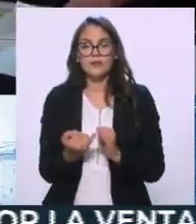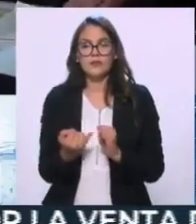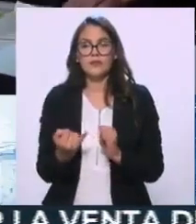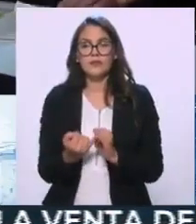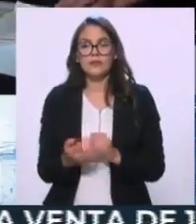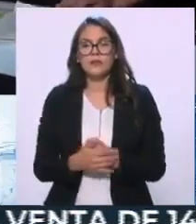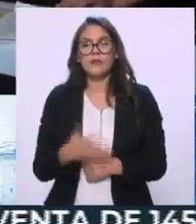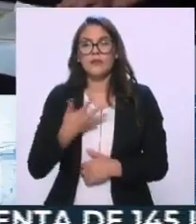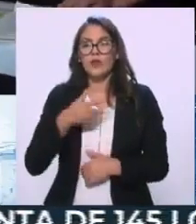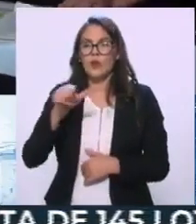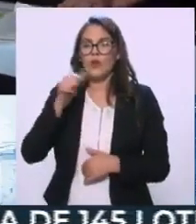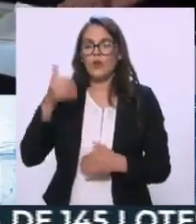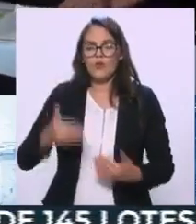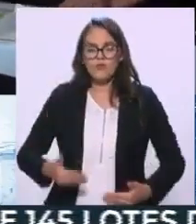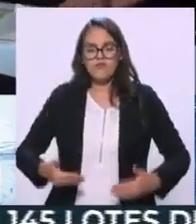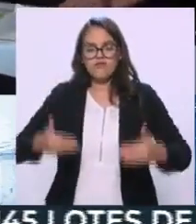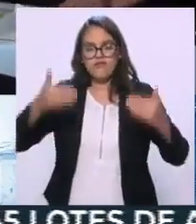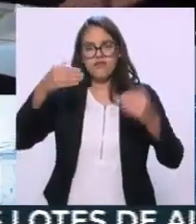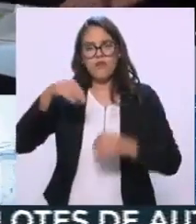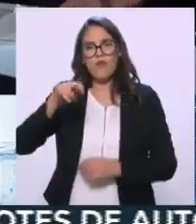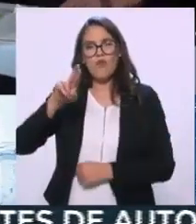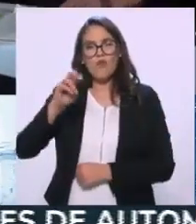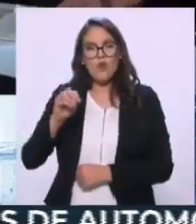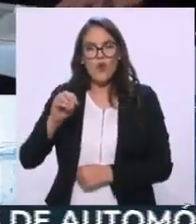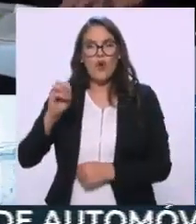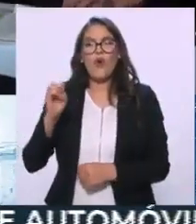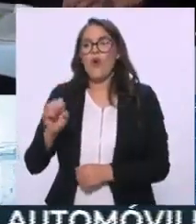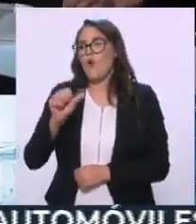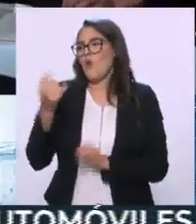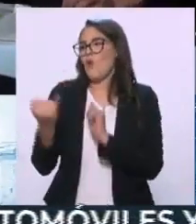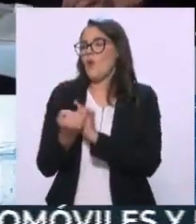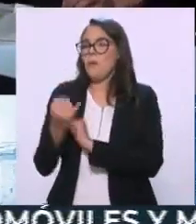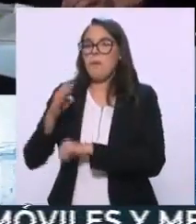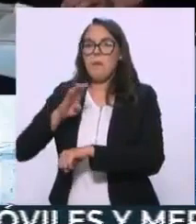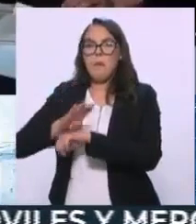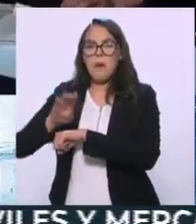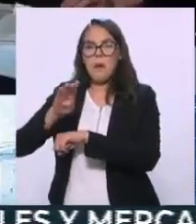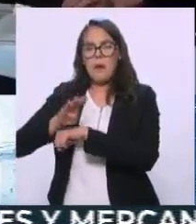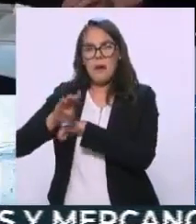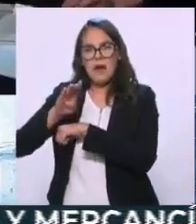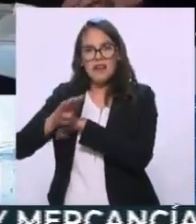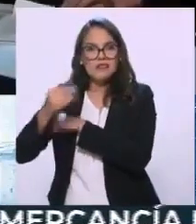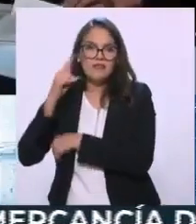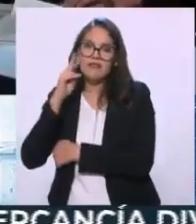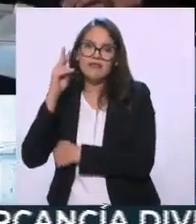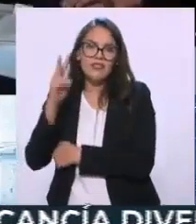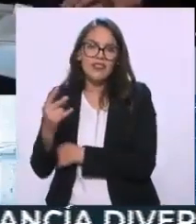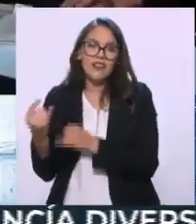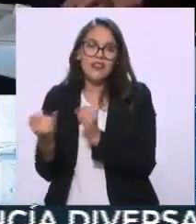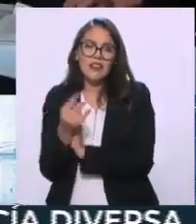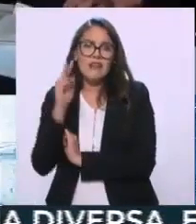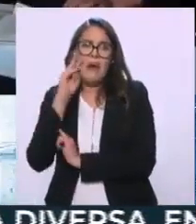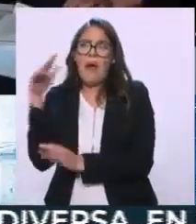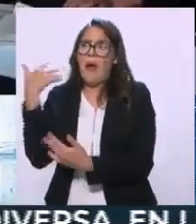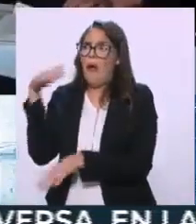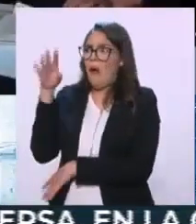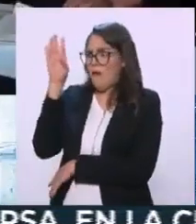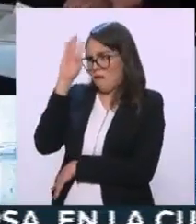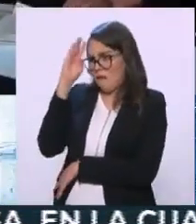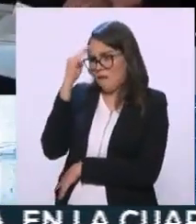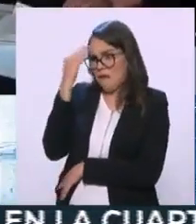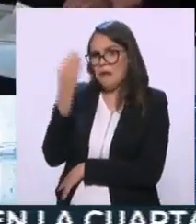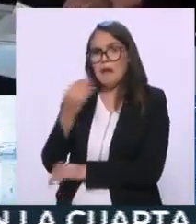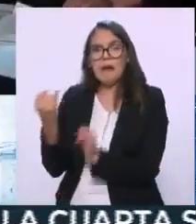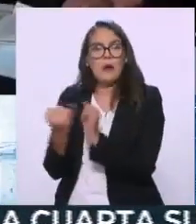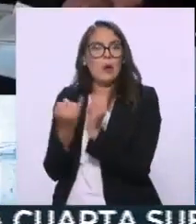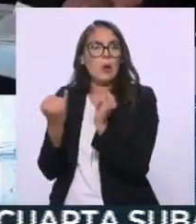el muro ese... Bueno, no hablemos de Brasil, todo el mundo lo toma de manera folclórica y horroriza, pero ahí está